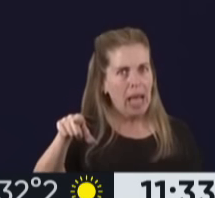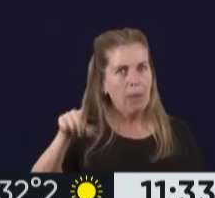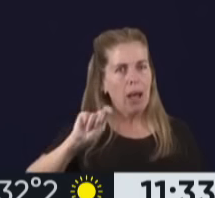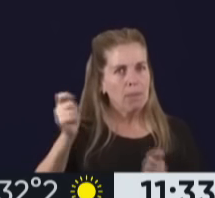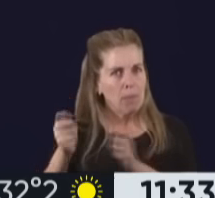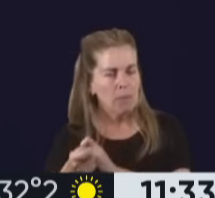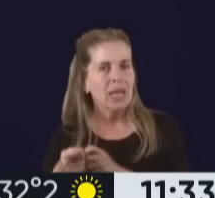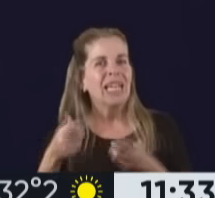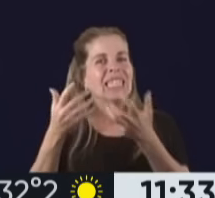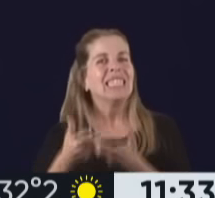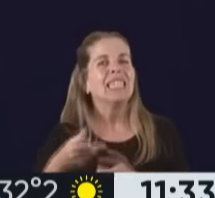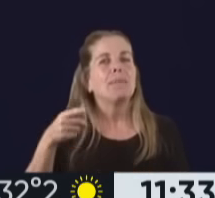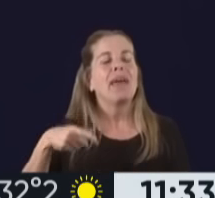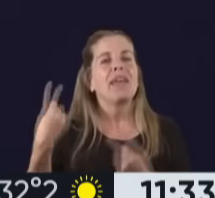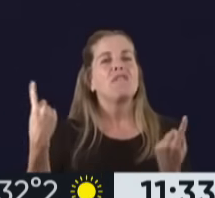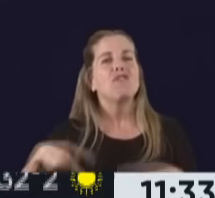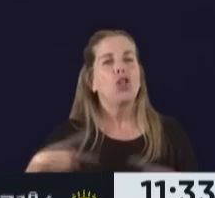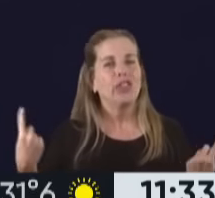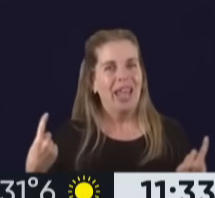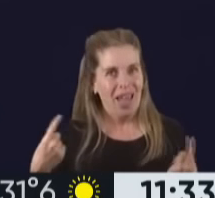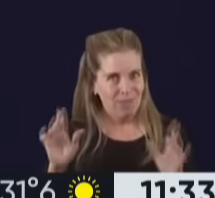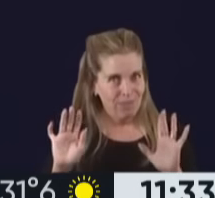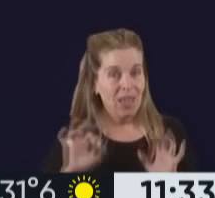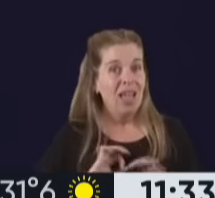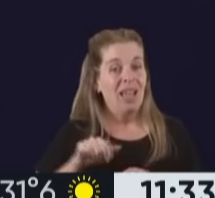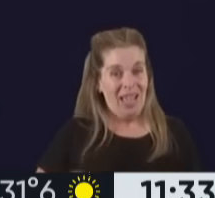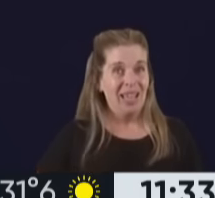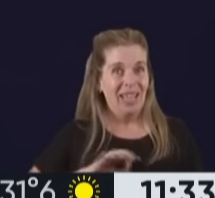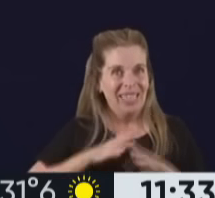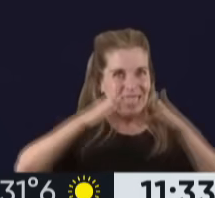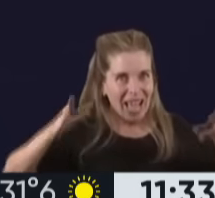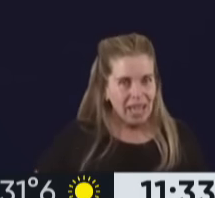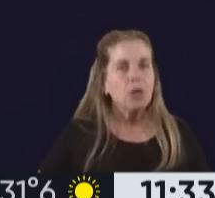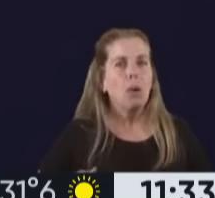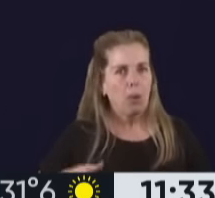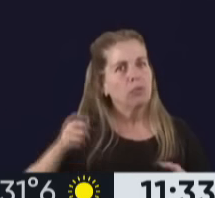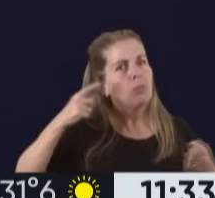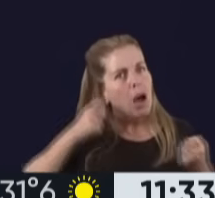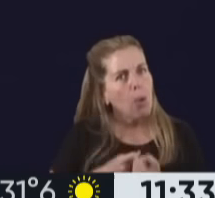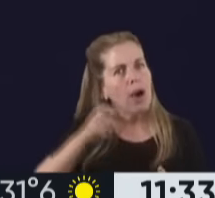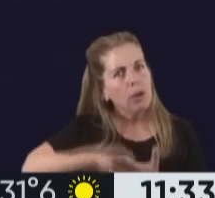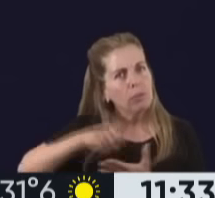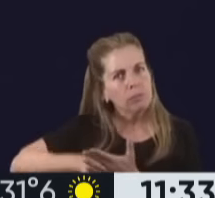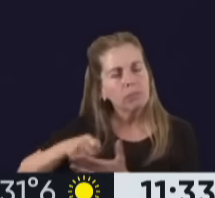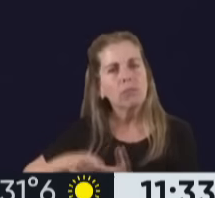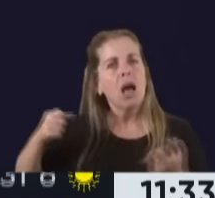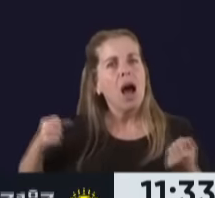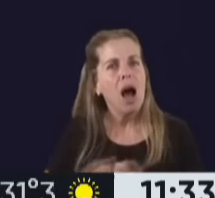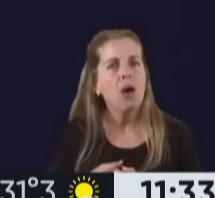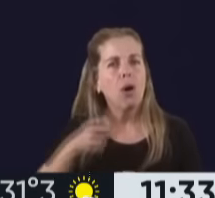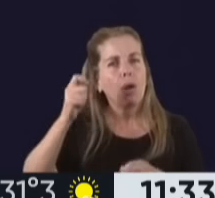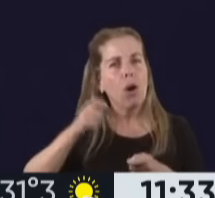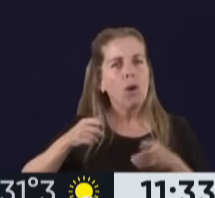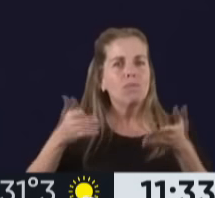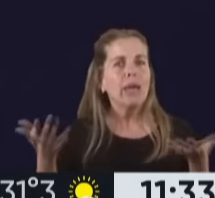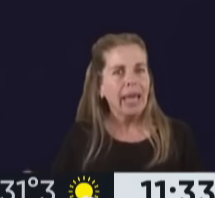circulación del turismo y la producción. En 2025 se avanzó con la concesión del centro de Santo Tomé. Para el 2026 se avanzará